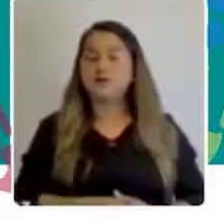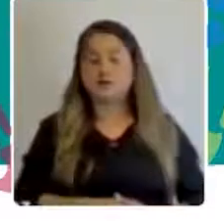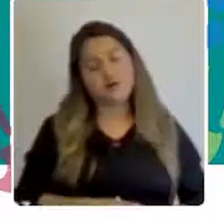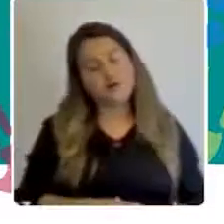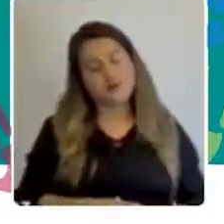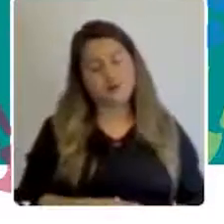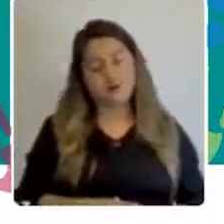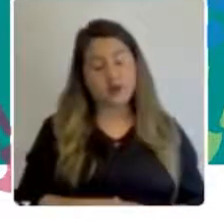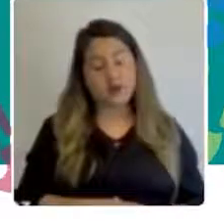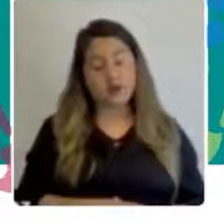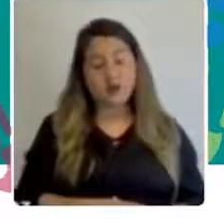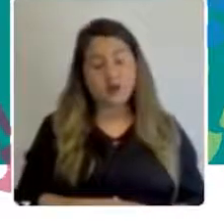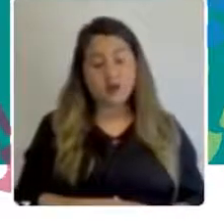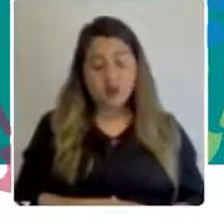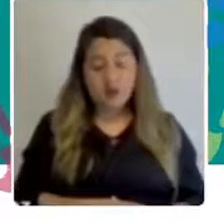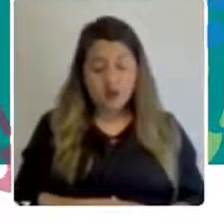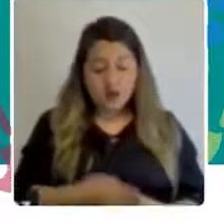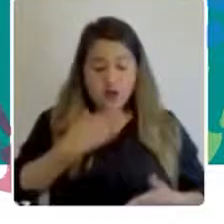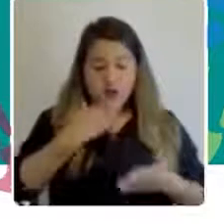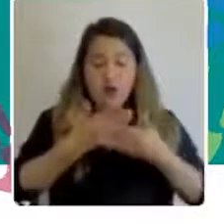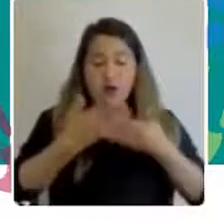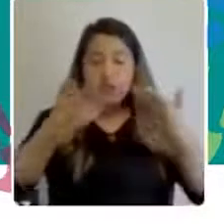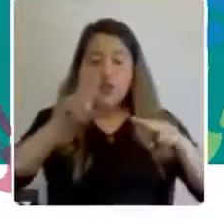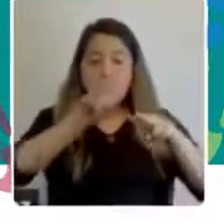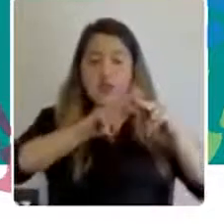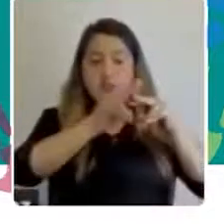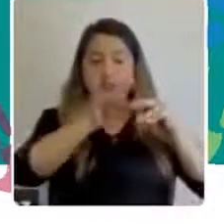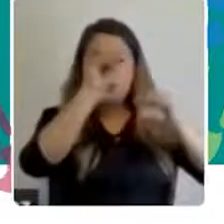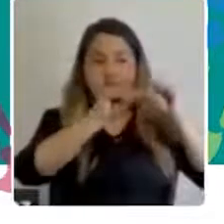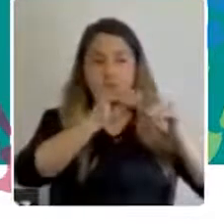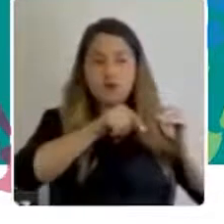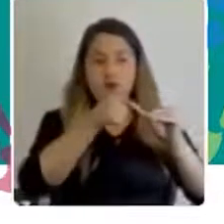Cuando desarrollamos esta ley,